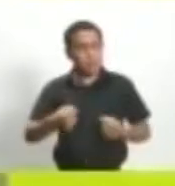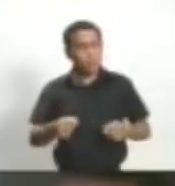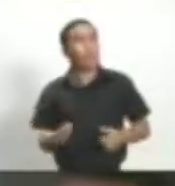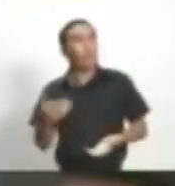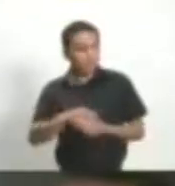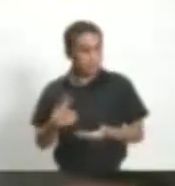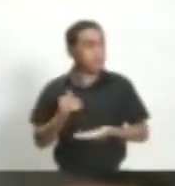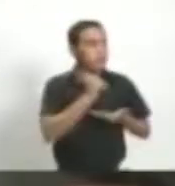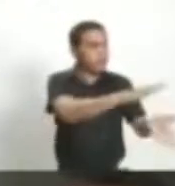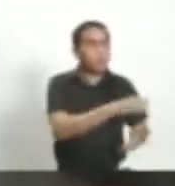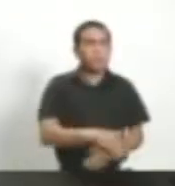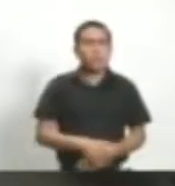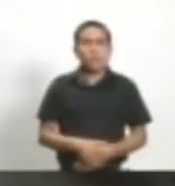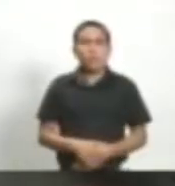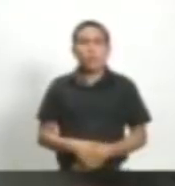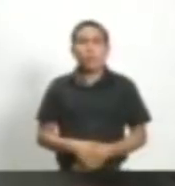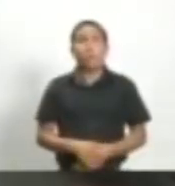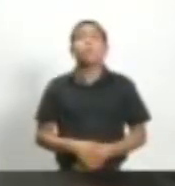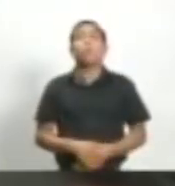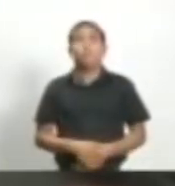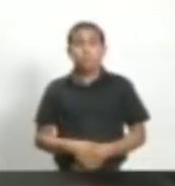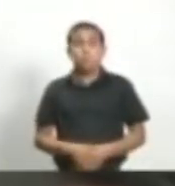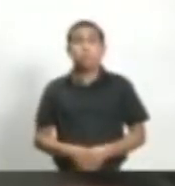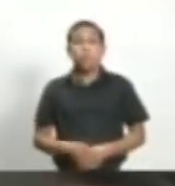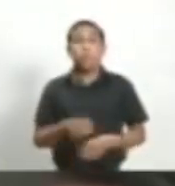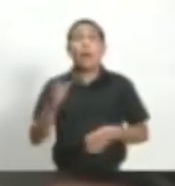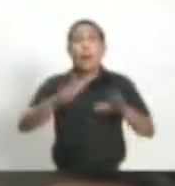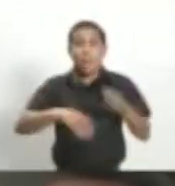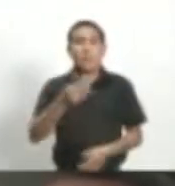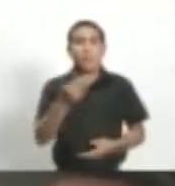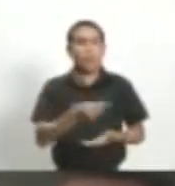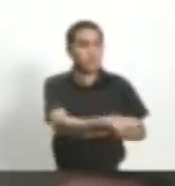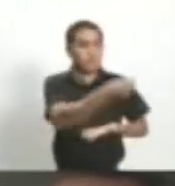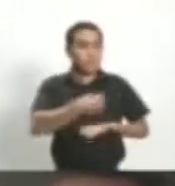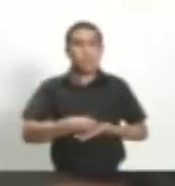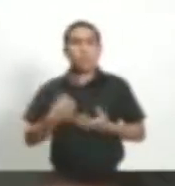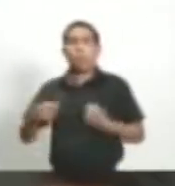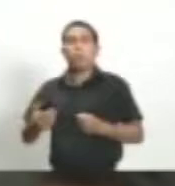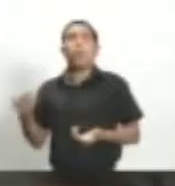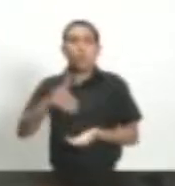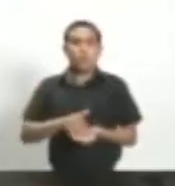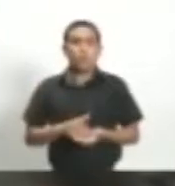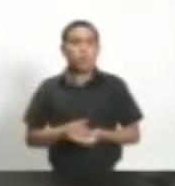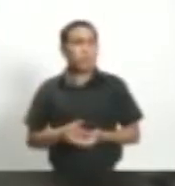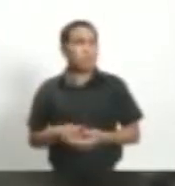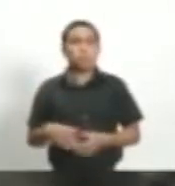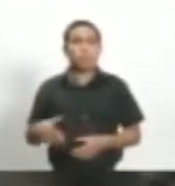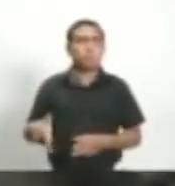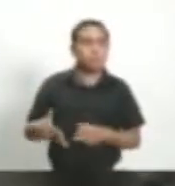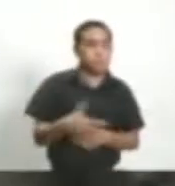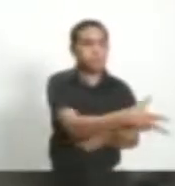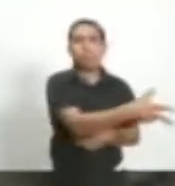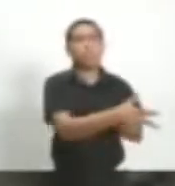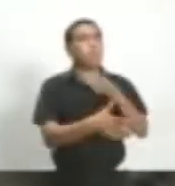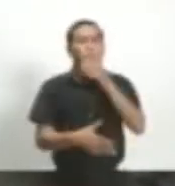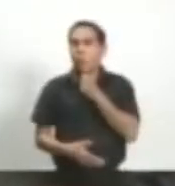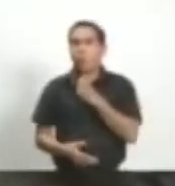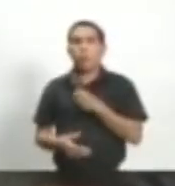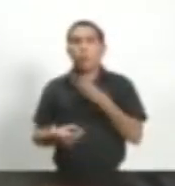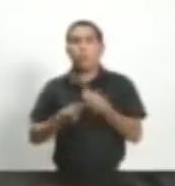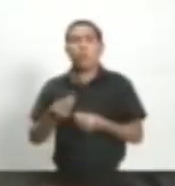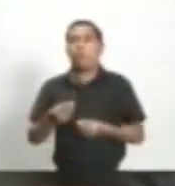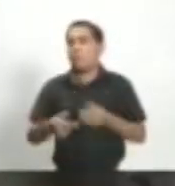motocicleta. En algunos casos cobran el dinero, no devuelven la motocicleta, y cuando la víctima de pronto no tiene el dinero en el momento, pues terminan la moto